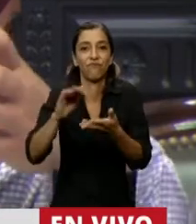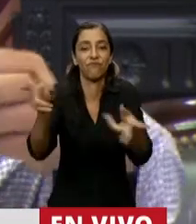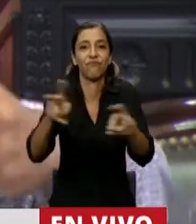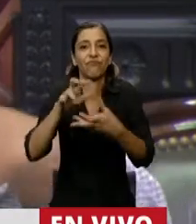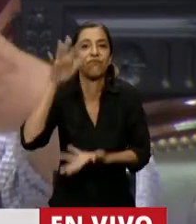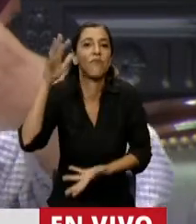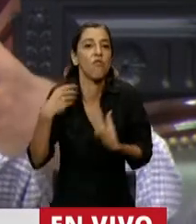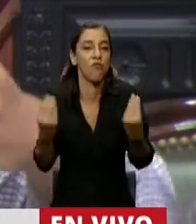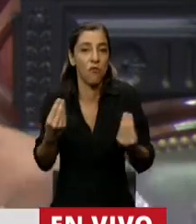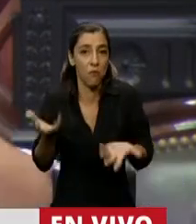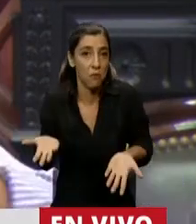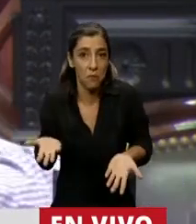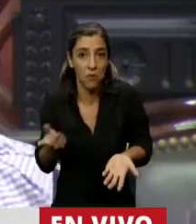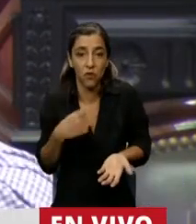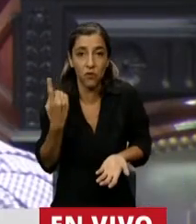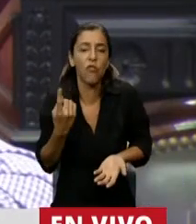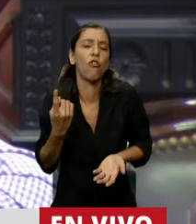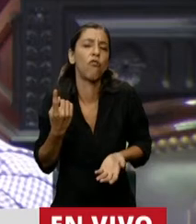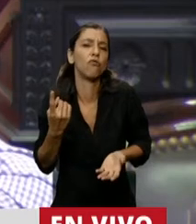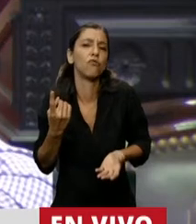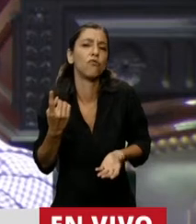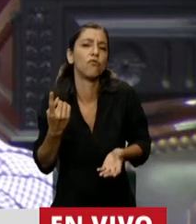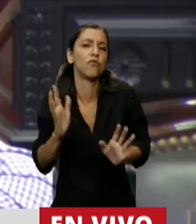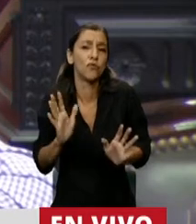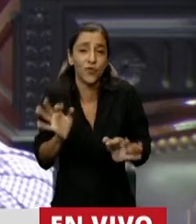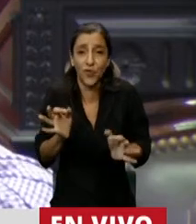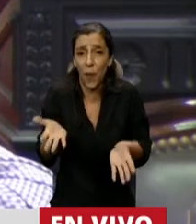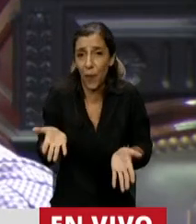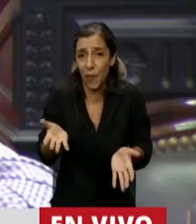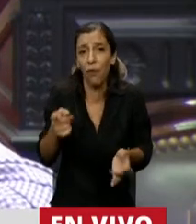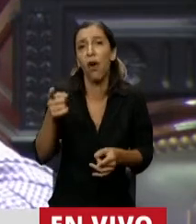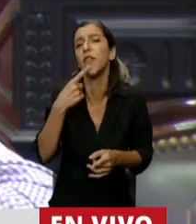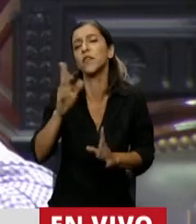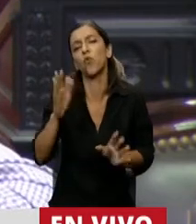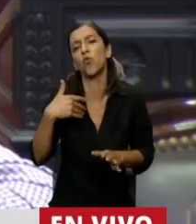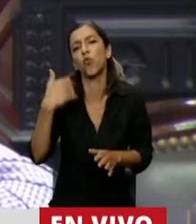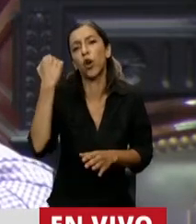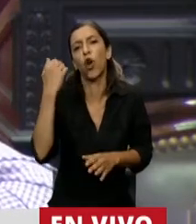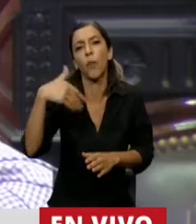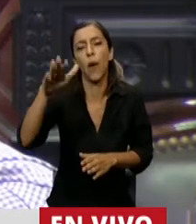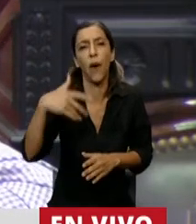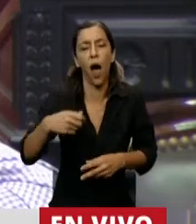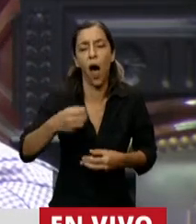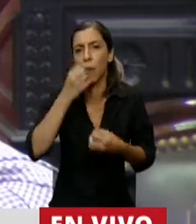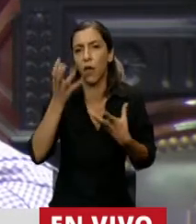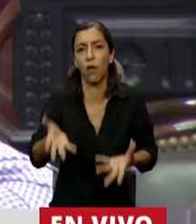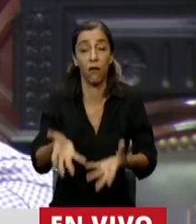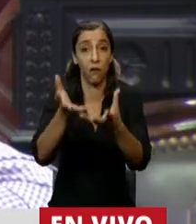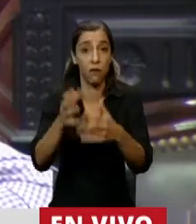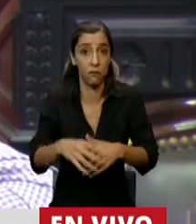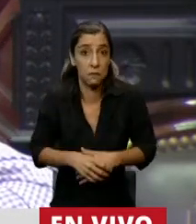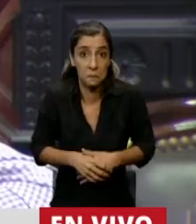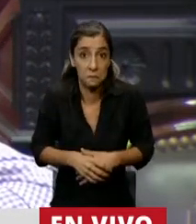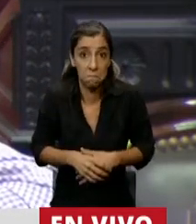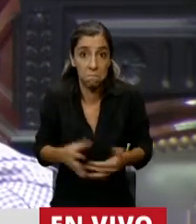cómo va la economía sabemos que va a crecer, y dejando a los abuelos, a los más débiles de